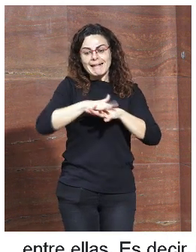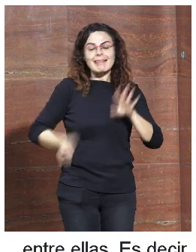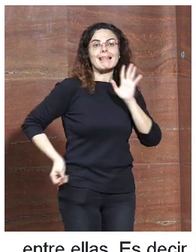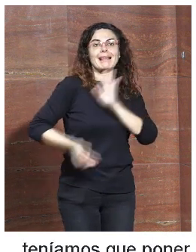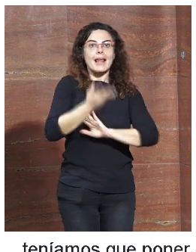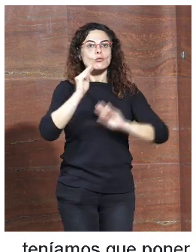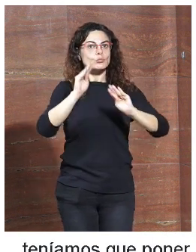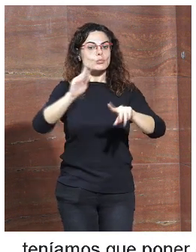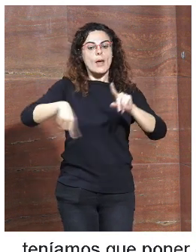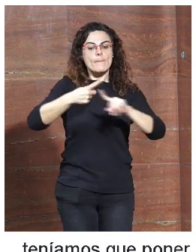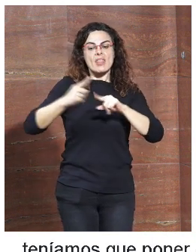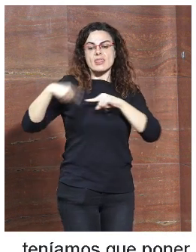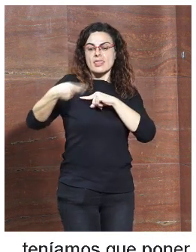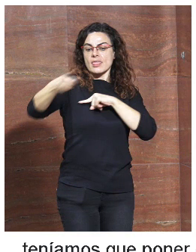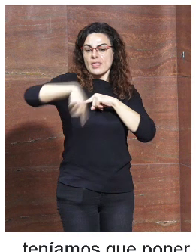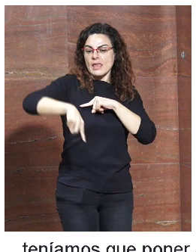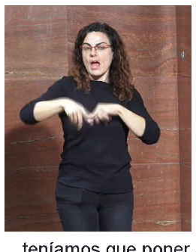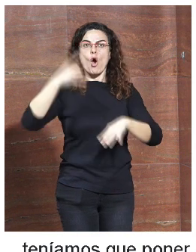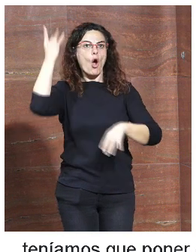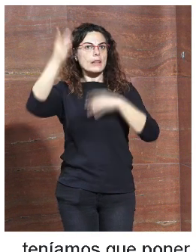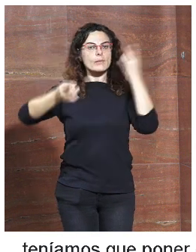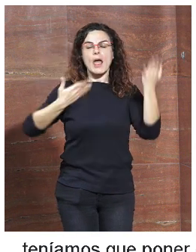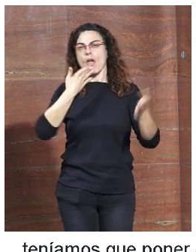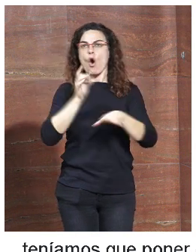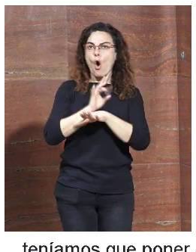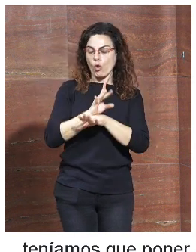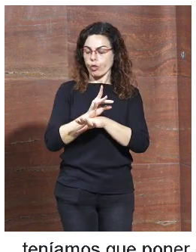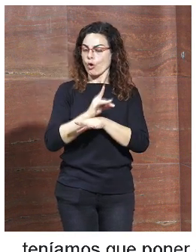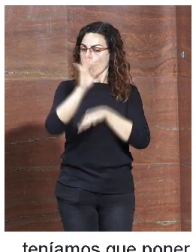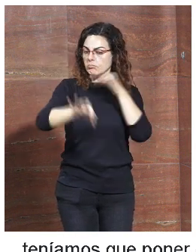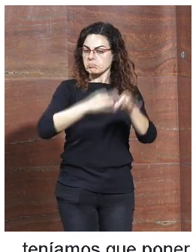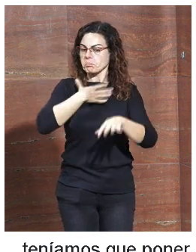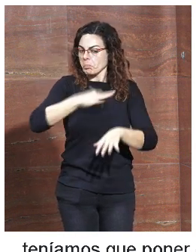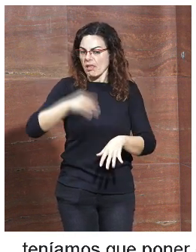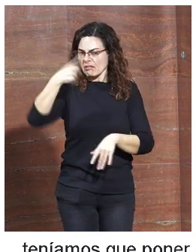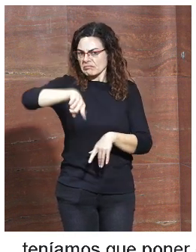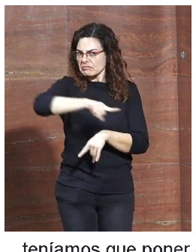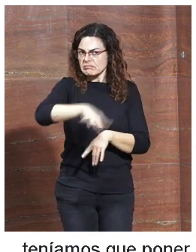y organicen su día a día o sus actividades de ocio o lo que consideren.